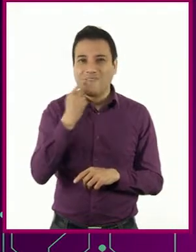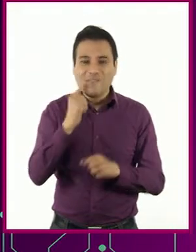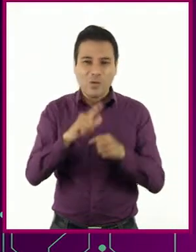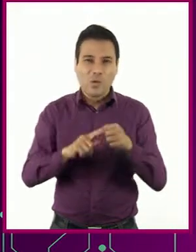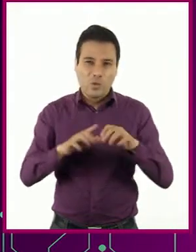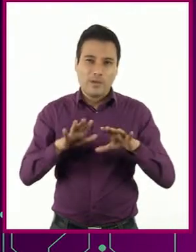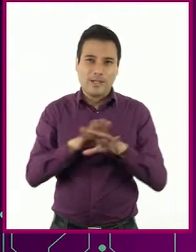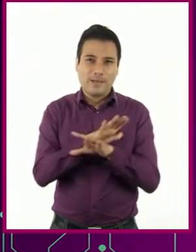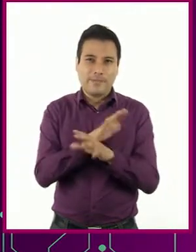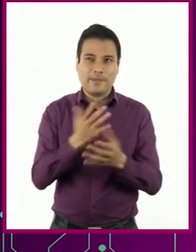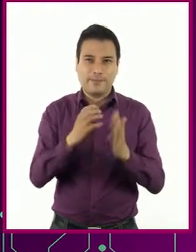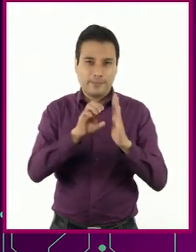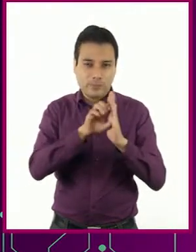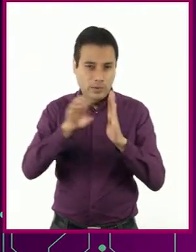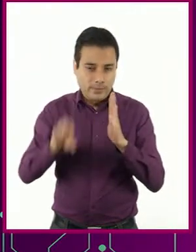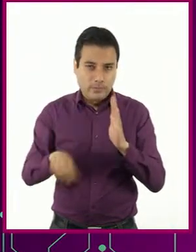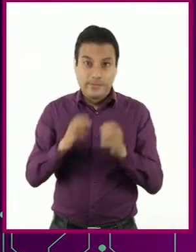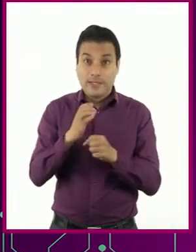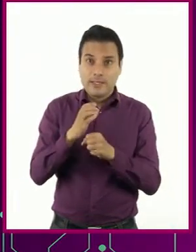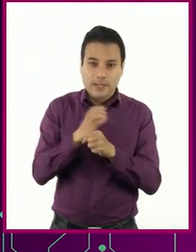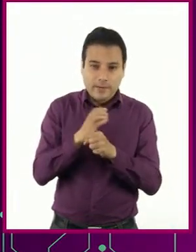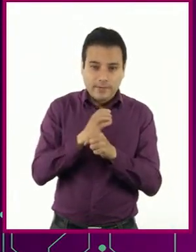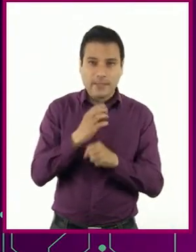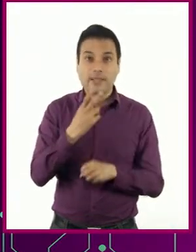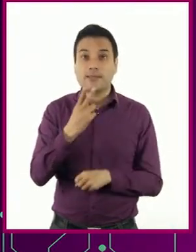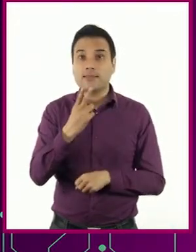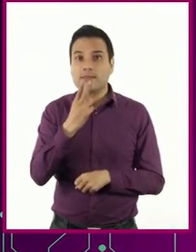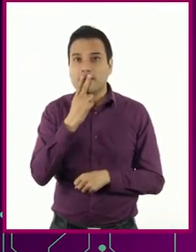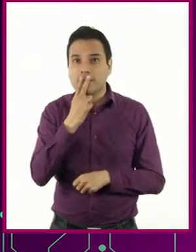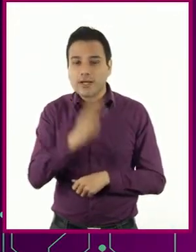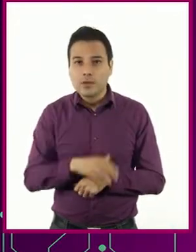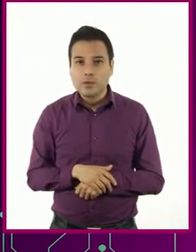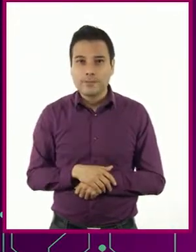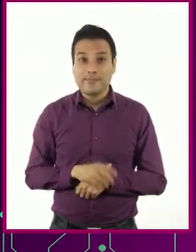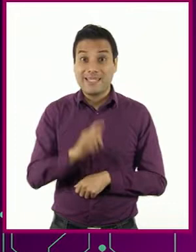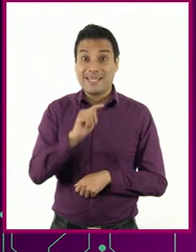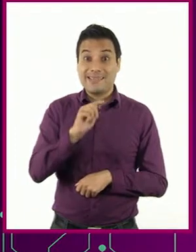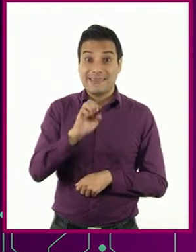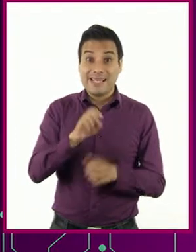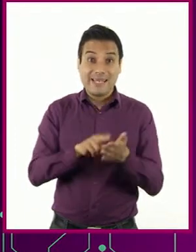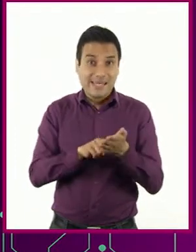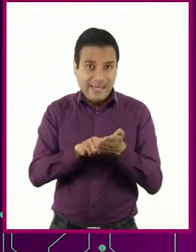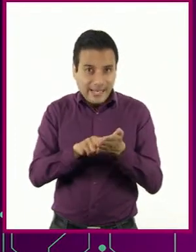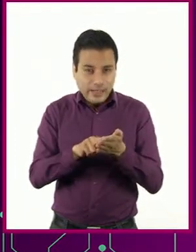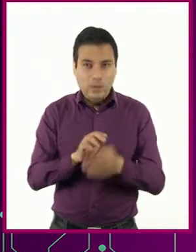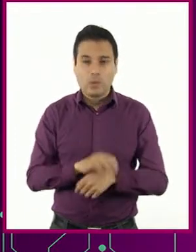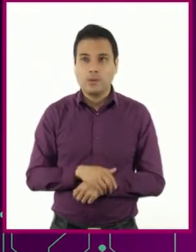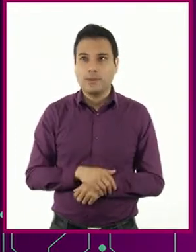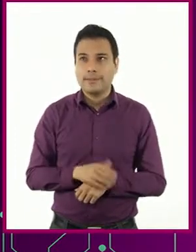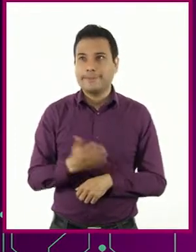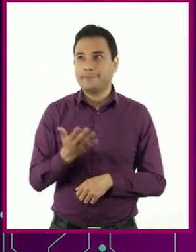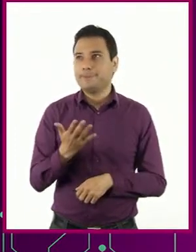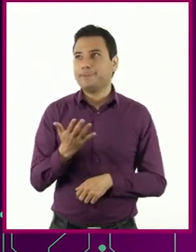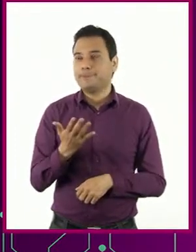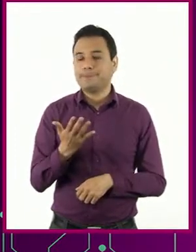son el café, el tabaco, el té negro, algunos